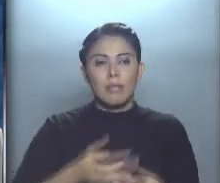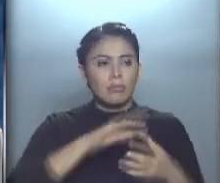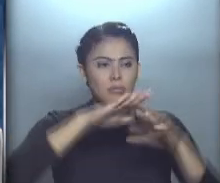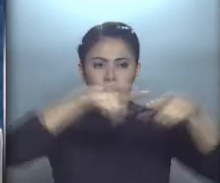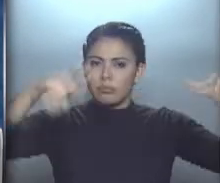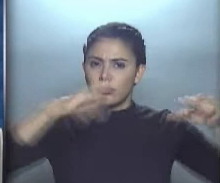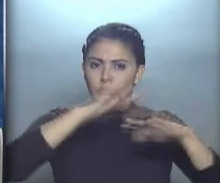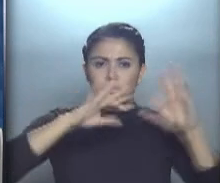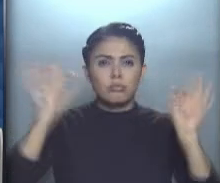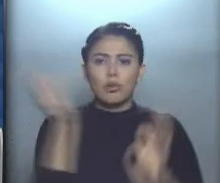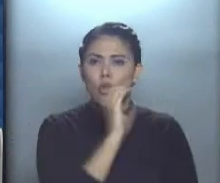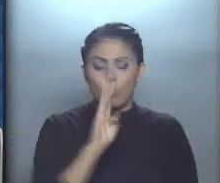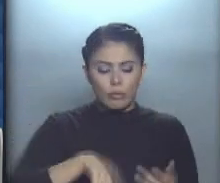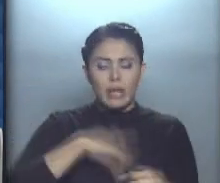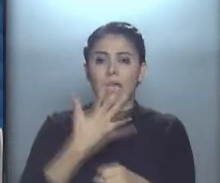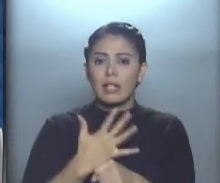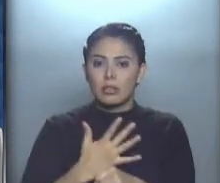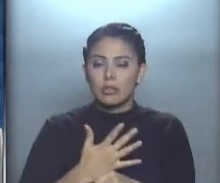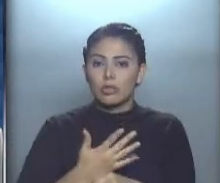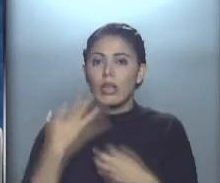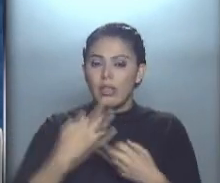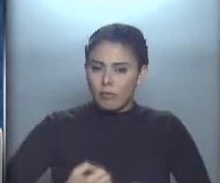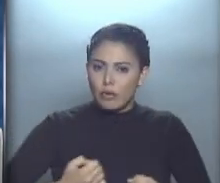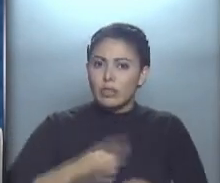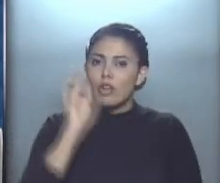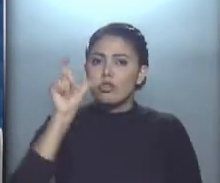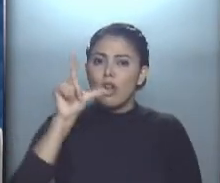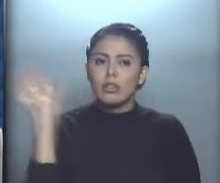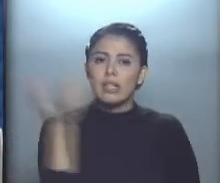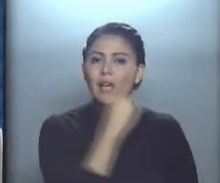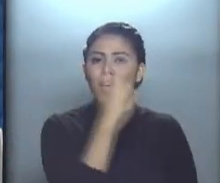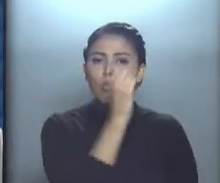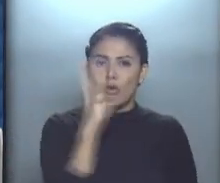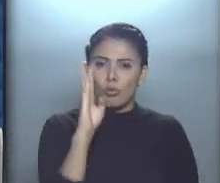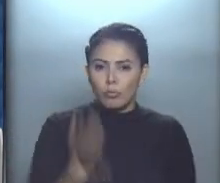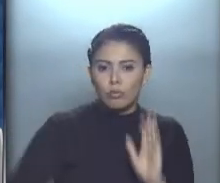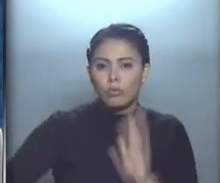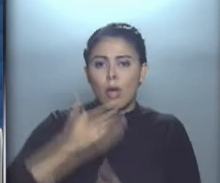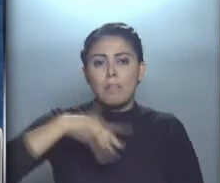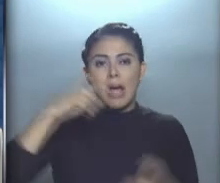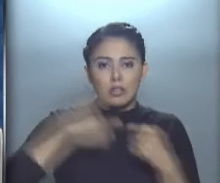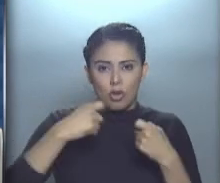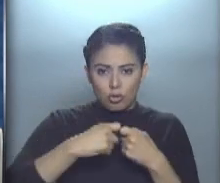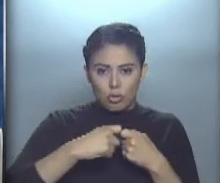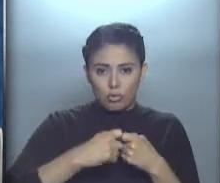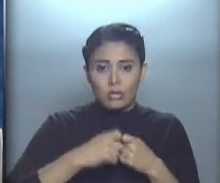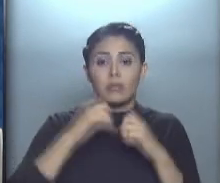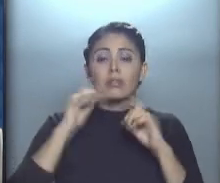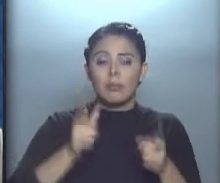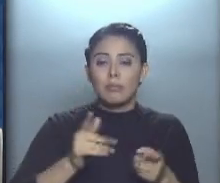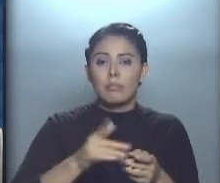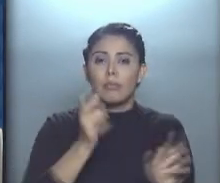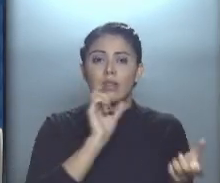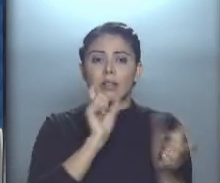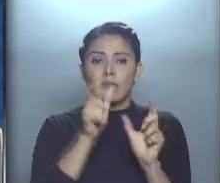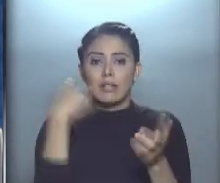el funcionamiento de los clubes. Quinto, que se fortalezca el rol social de los clubes con un incremento en el número de socios, pari passu con transferencia de